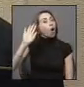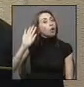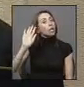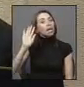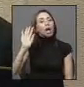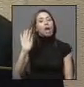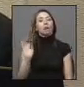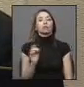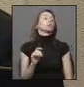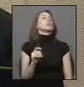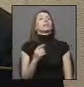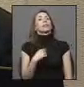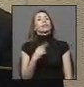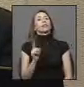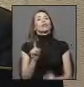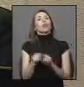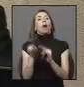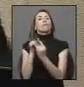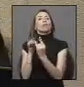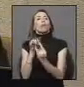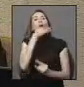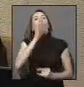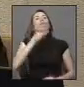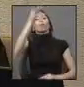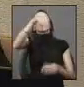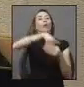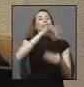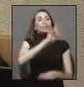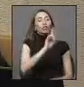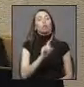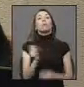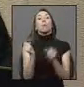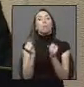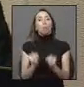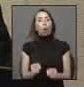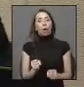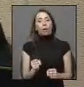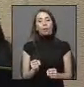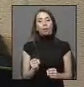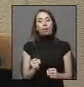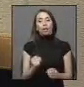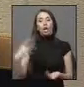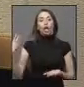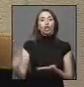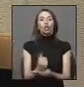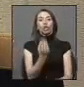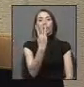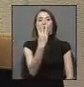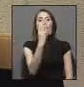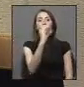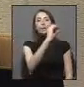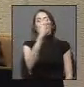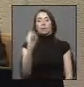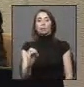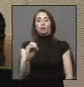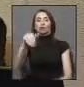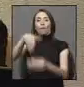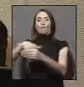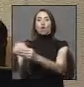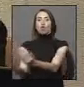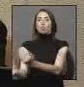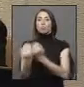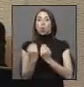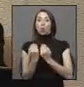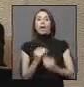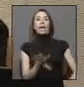vaticinio electoral, diputada Sepúlveda, pero podría perfectamente obtener un 30% de los votos y